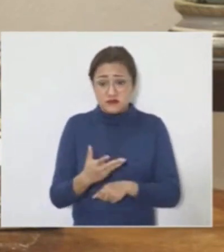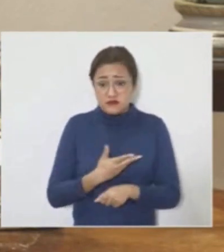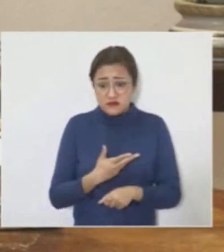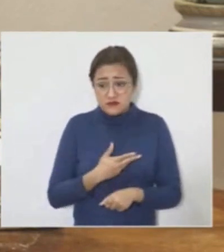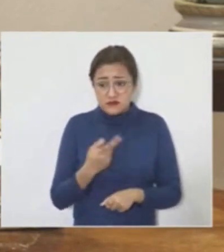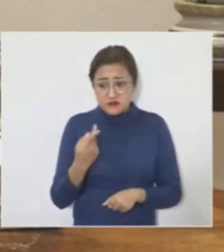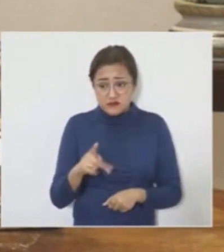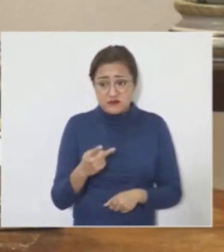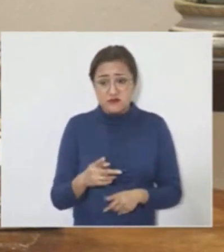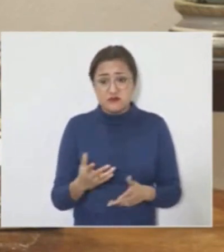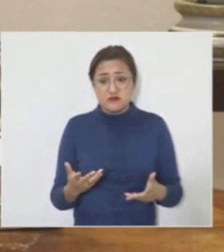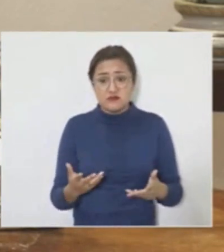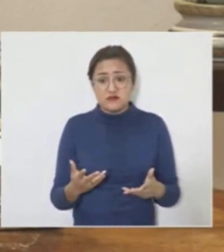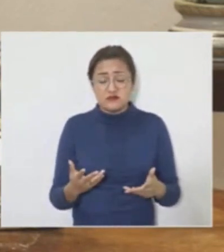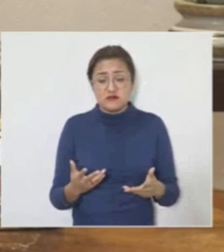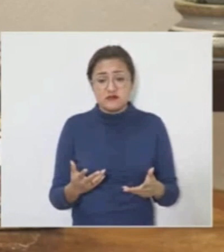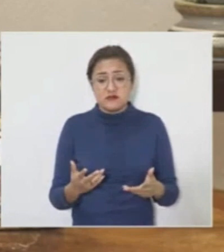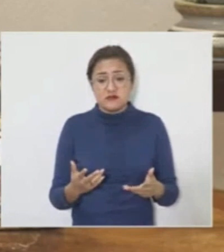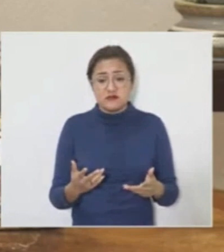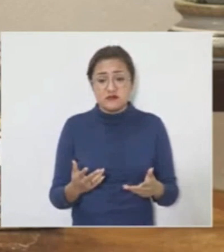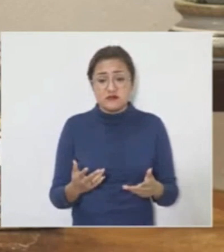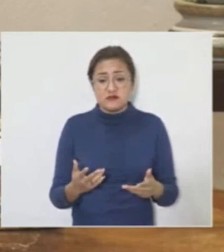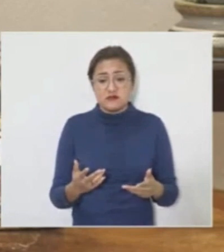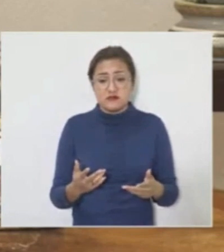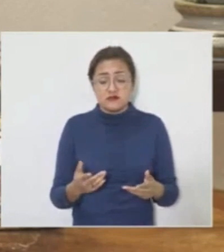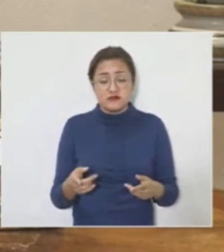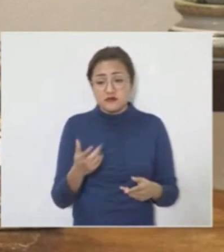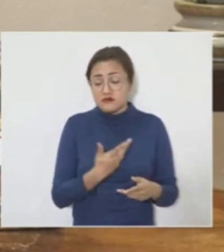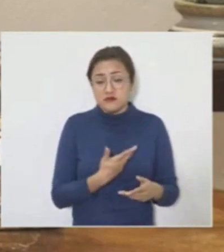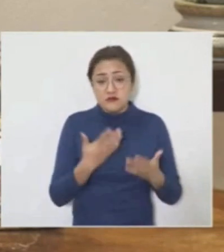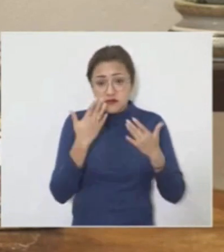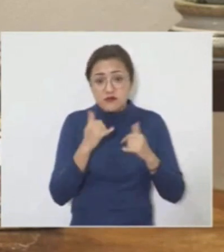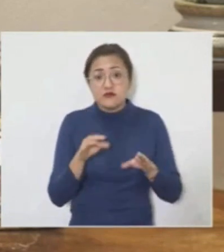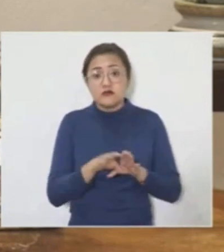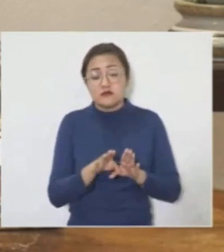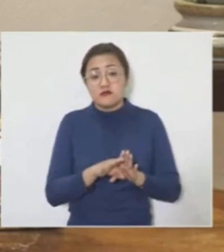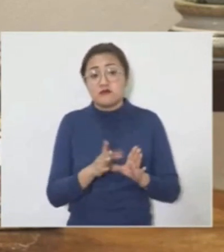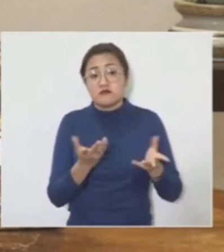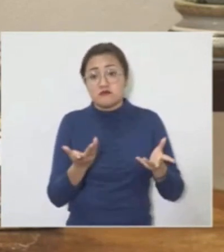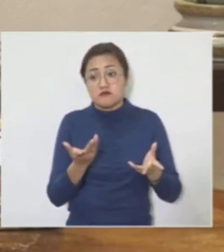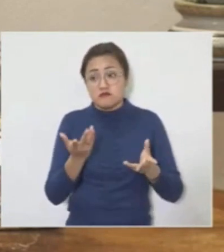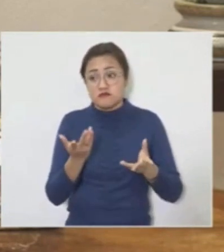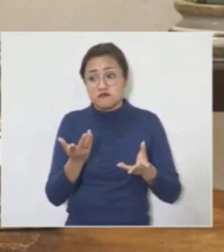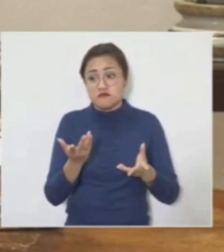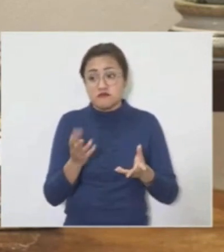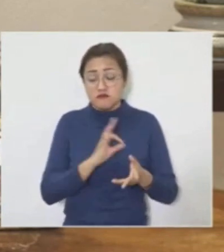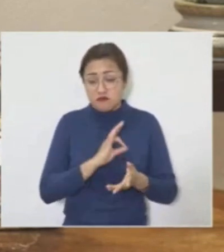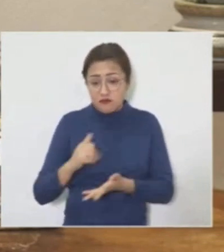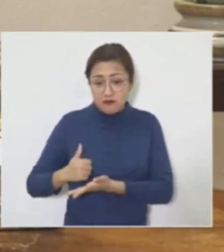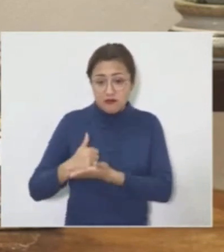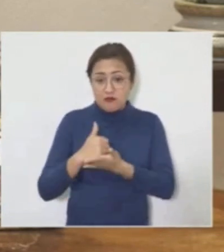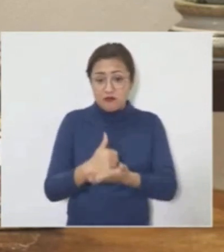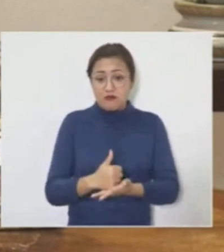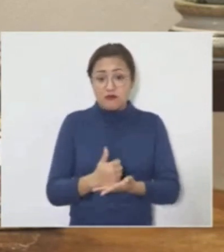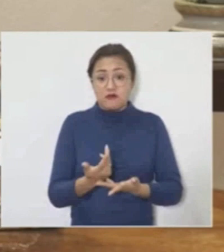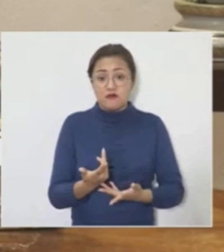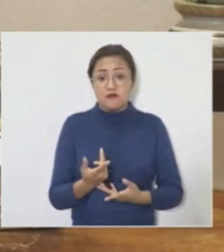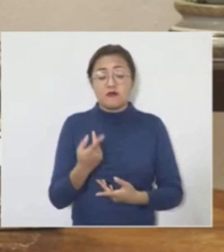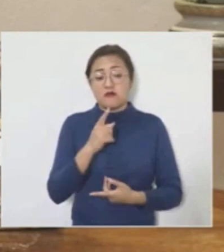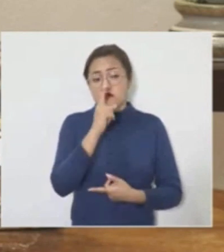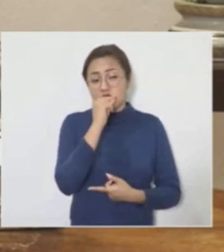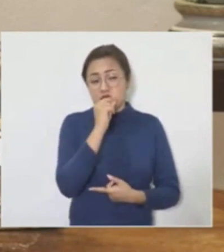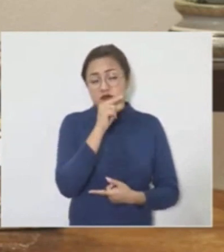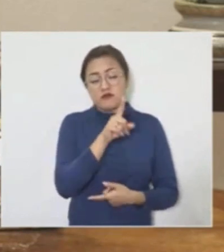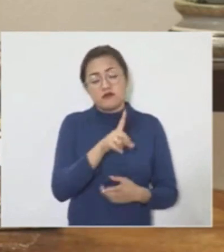tienen a quienes no tienen las condiciones legales para que sean policías